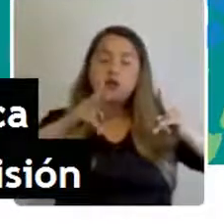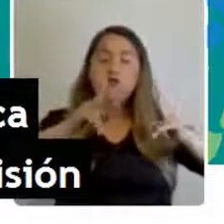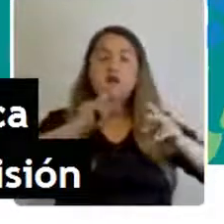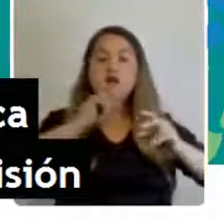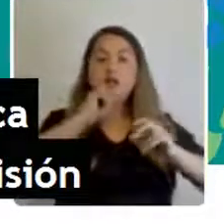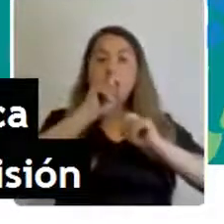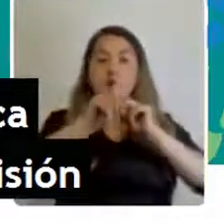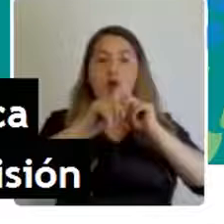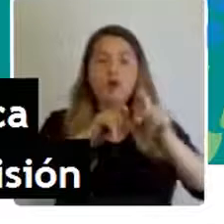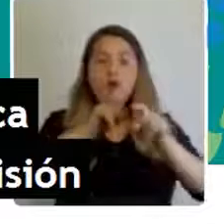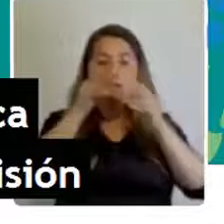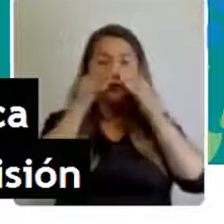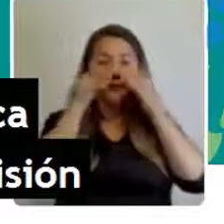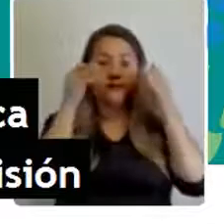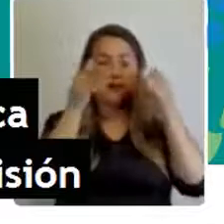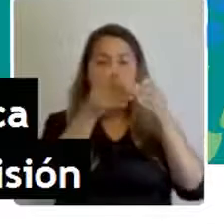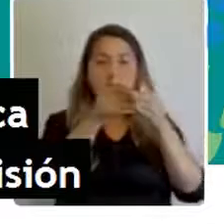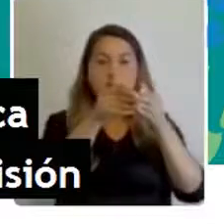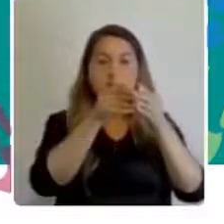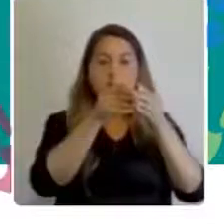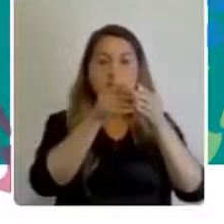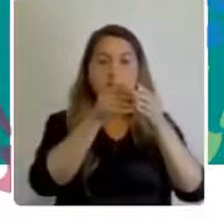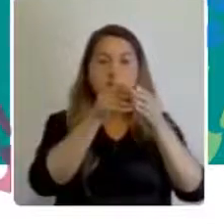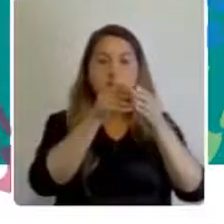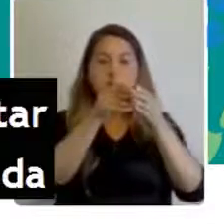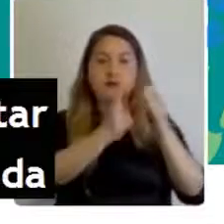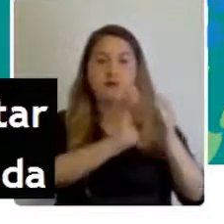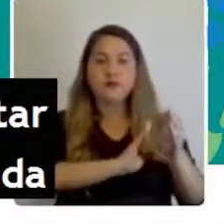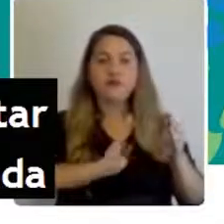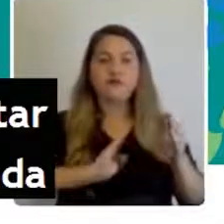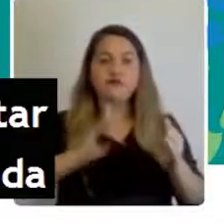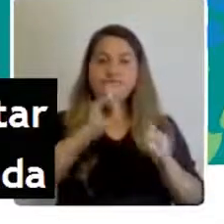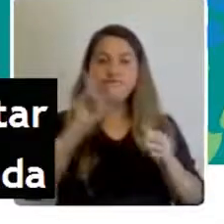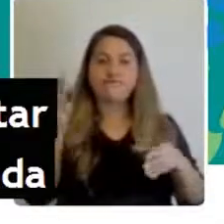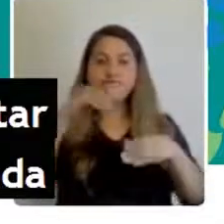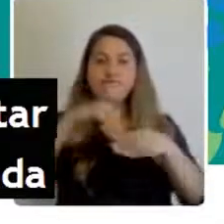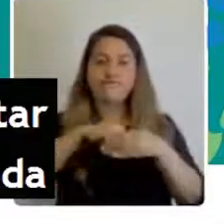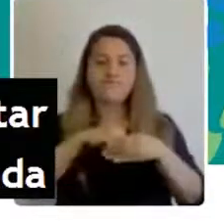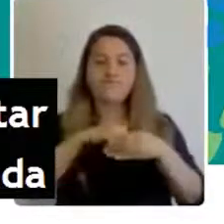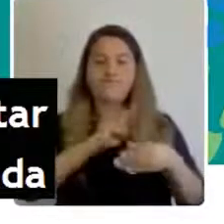específica a miembros que no son parte de la comisión propiamente tal, pero que sí tienen